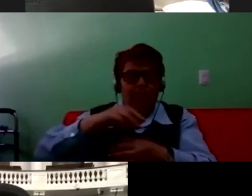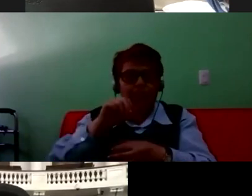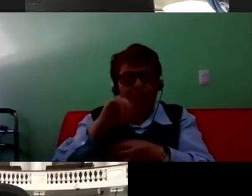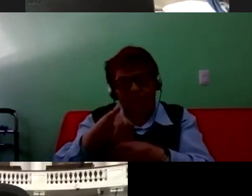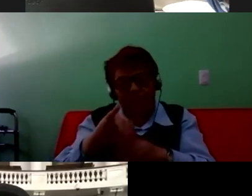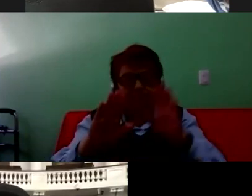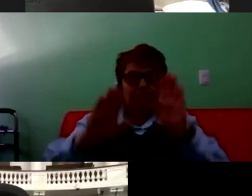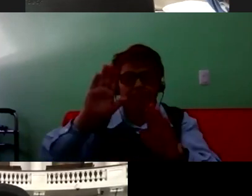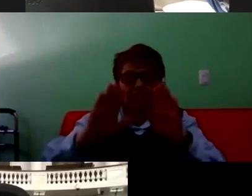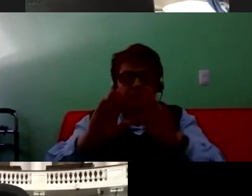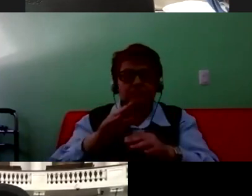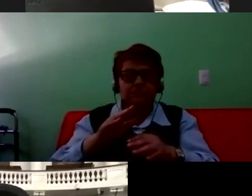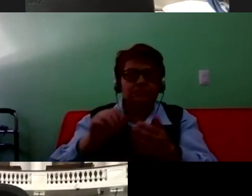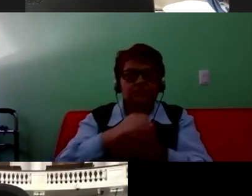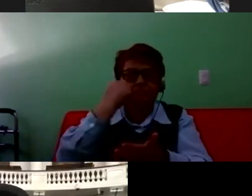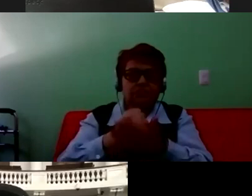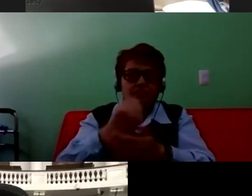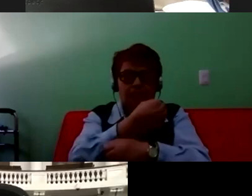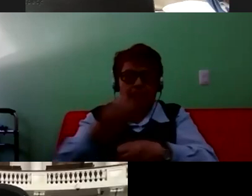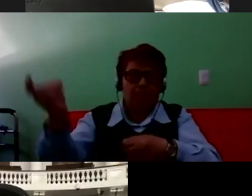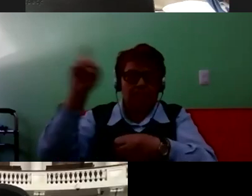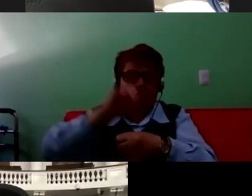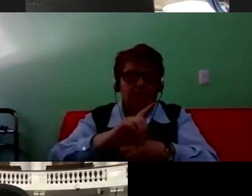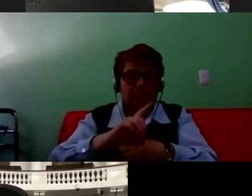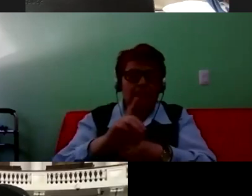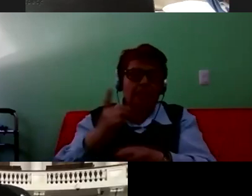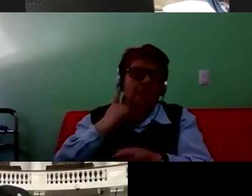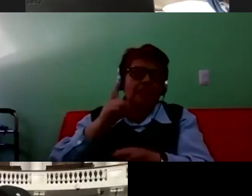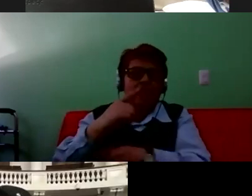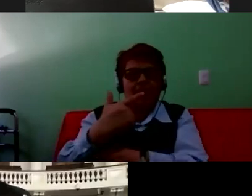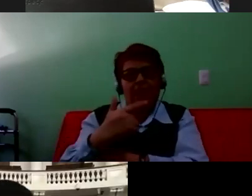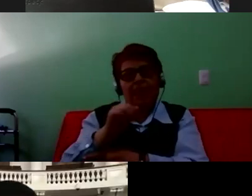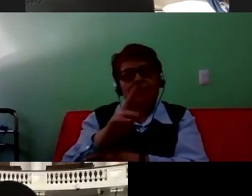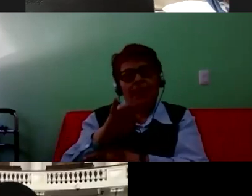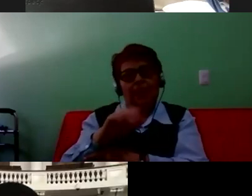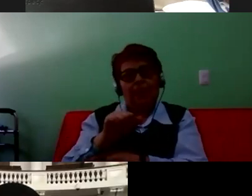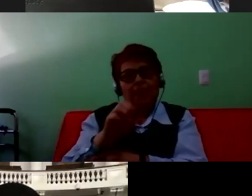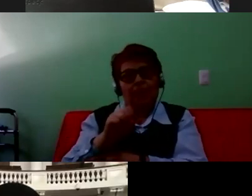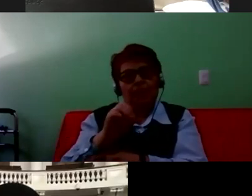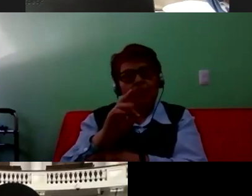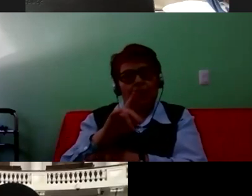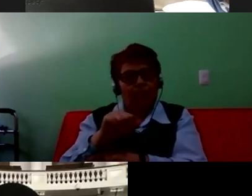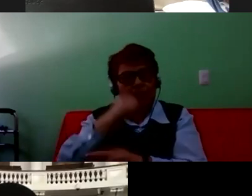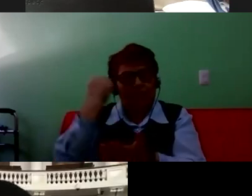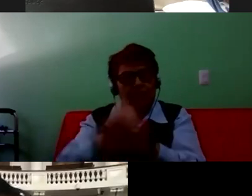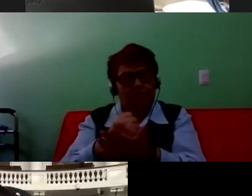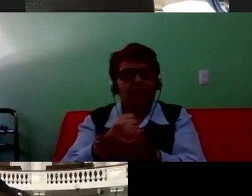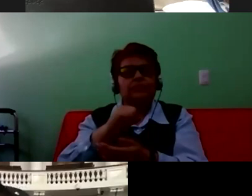aprobar el orden del día. Diputada Gabriela Osorio. A favor de aprobar.